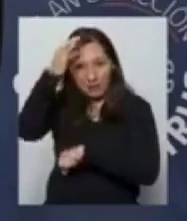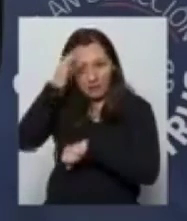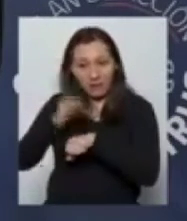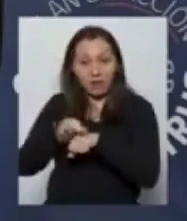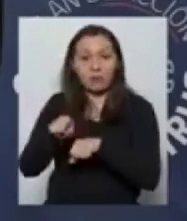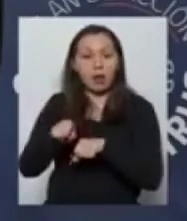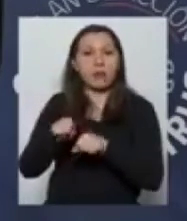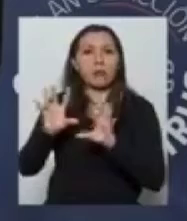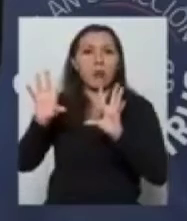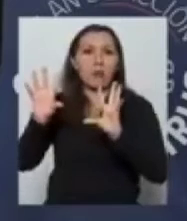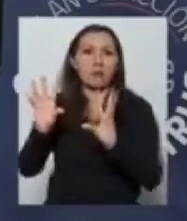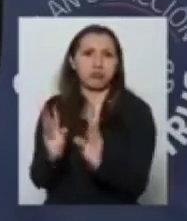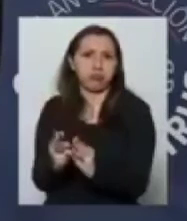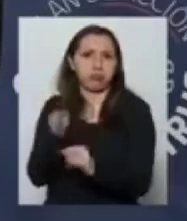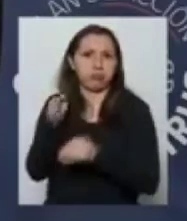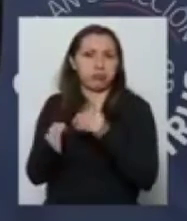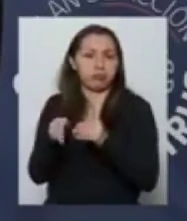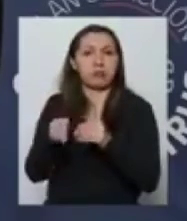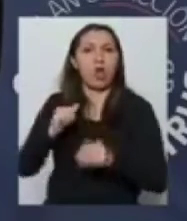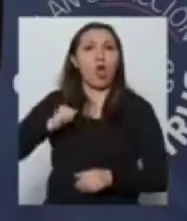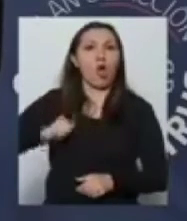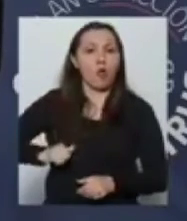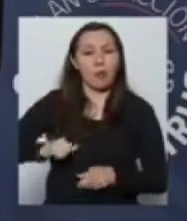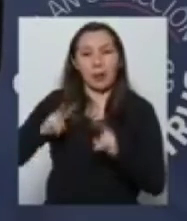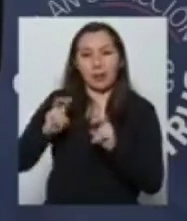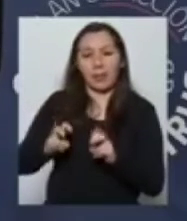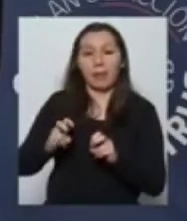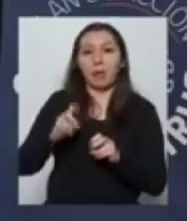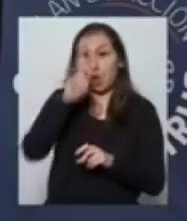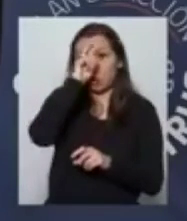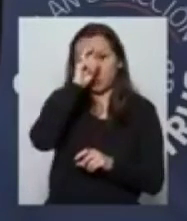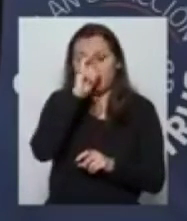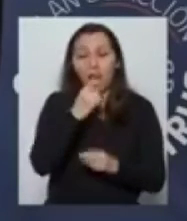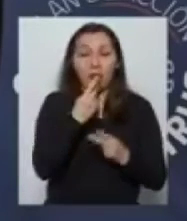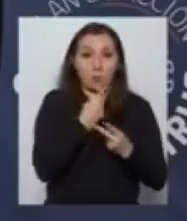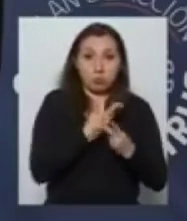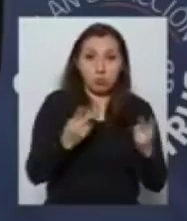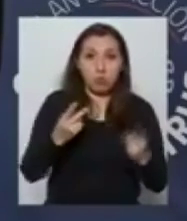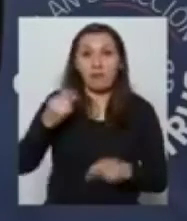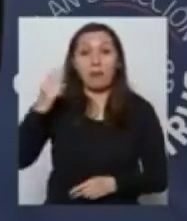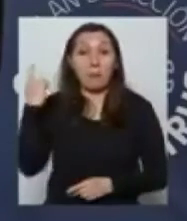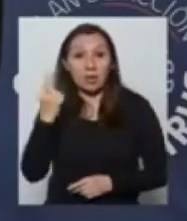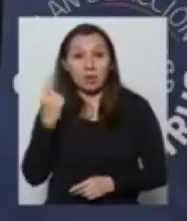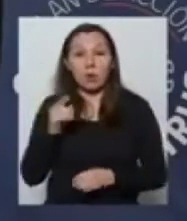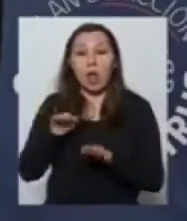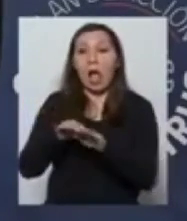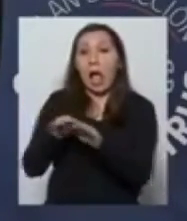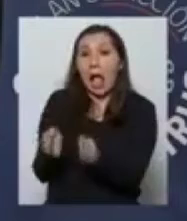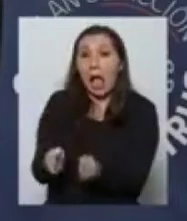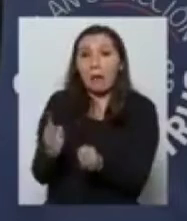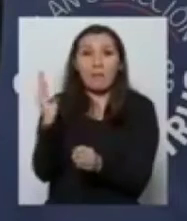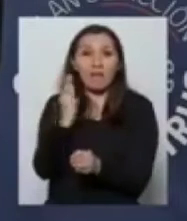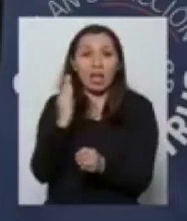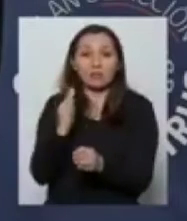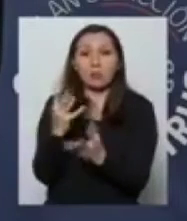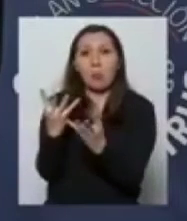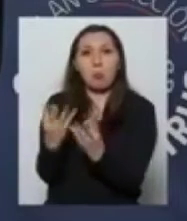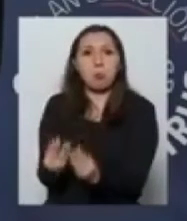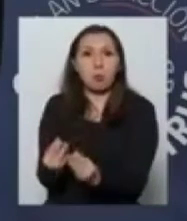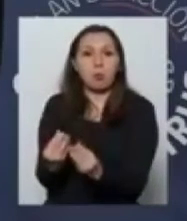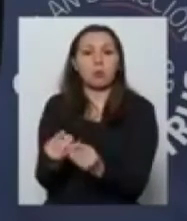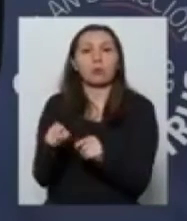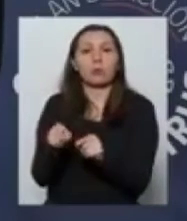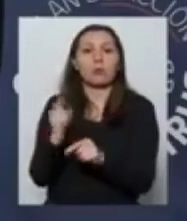una ocupación bastante baja de pabellones quirúrgicos, tanto en la red privada como pública, de camas básicas, y es por eso